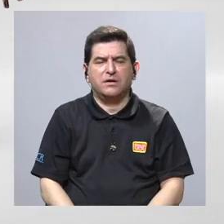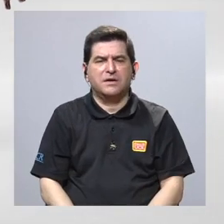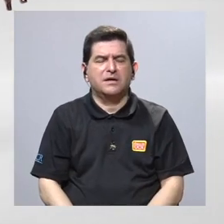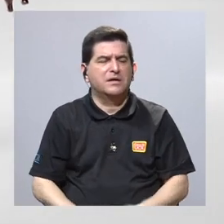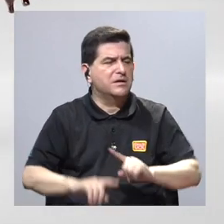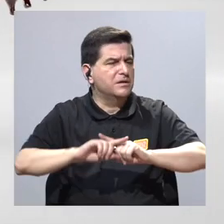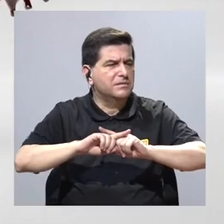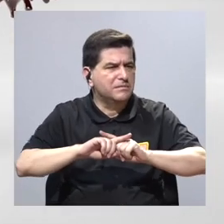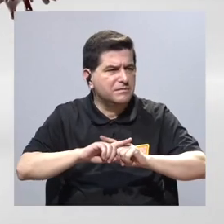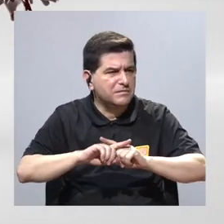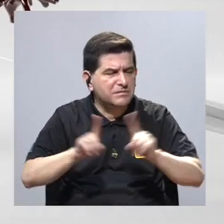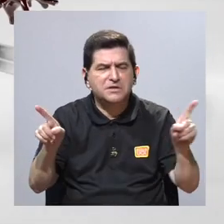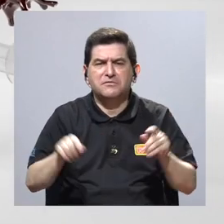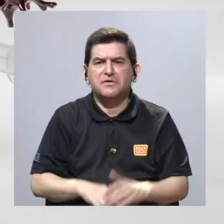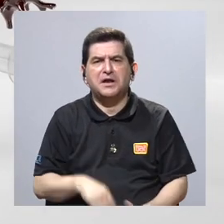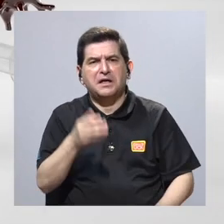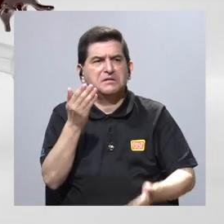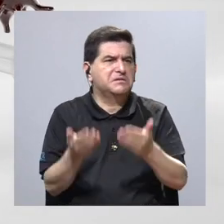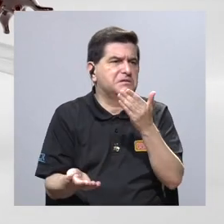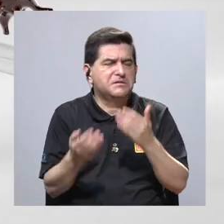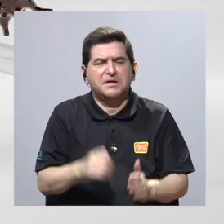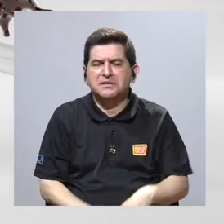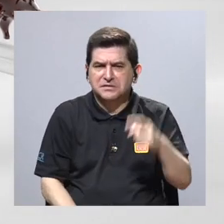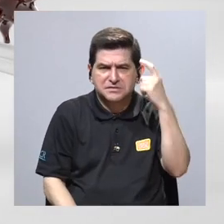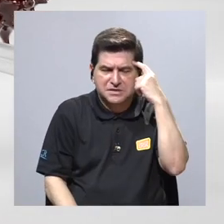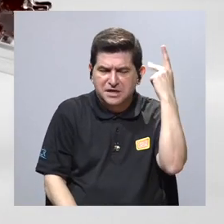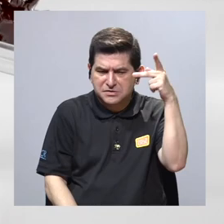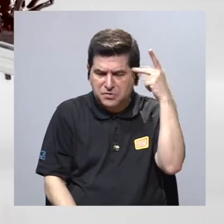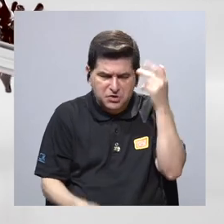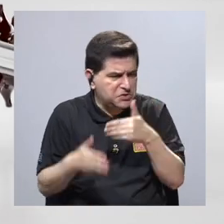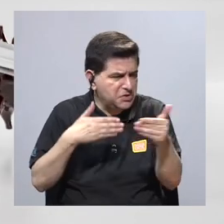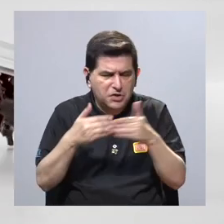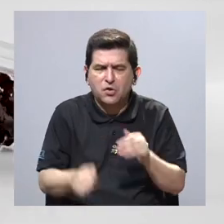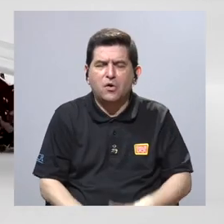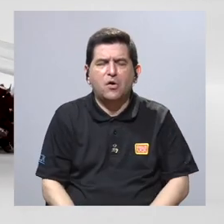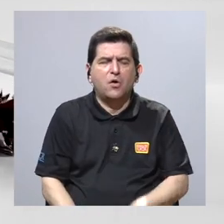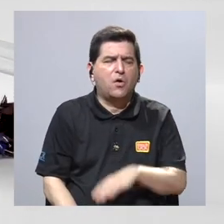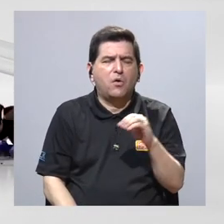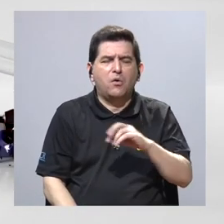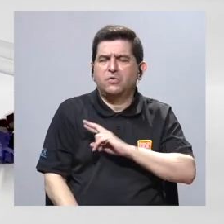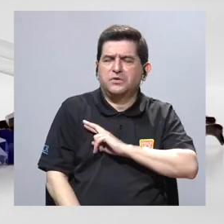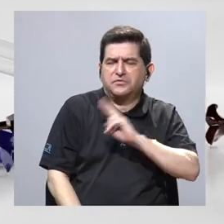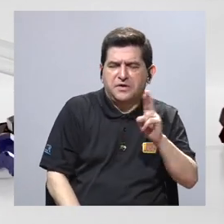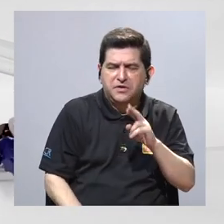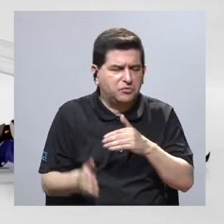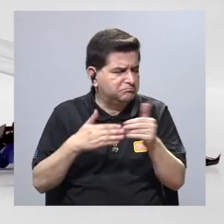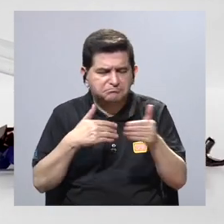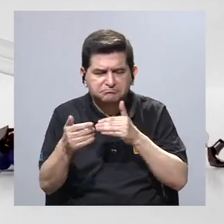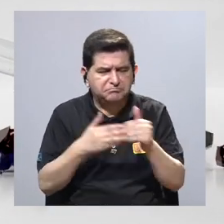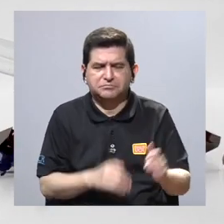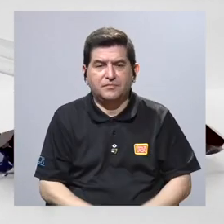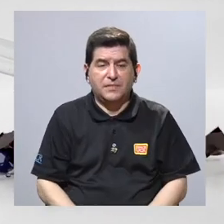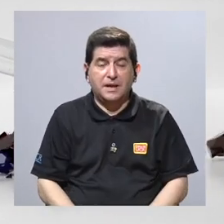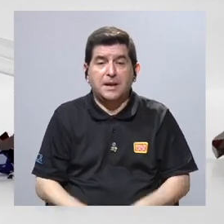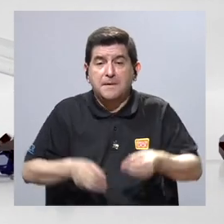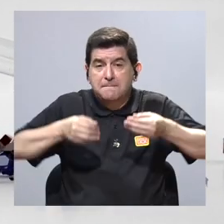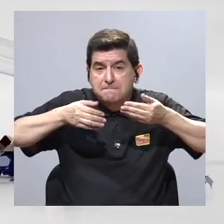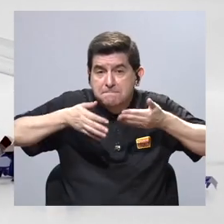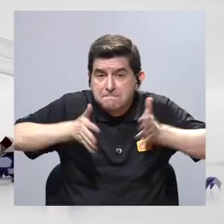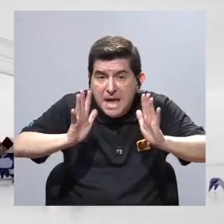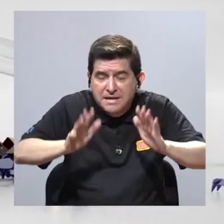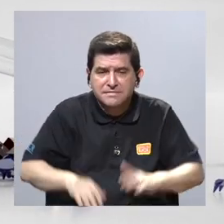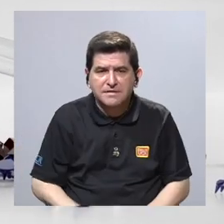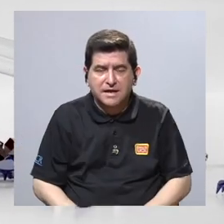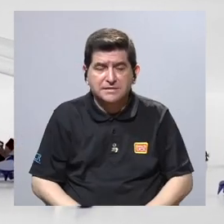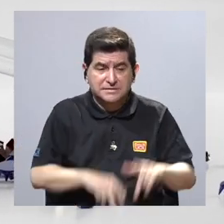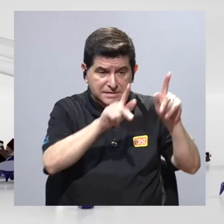sin distingo digamos, de pensamiento político, religioso, ninguno. Porque mientras hayan susceptibles, el virus va a